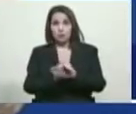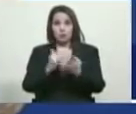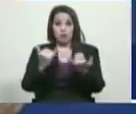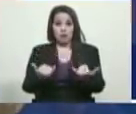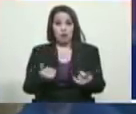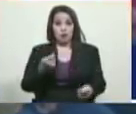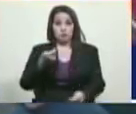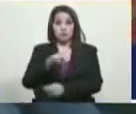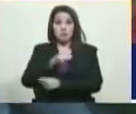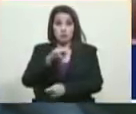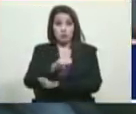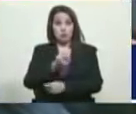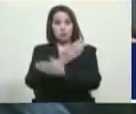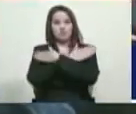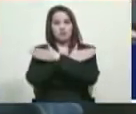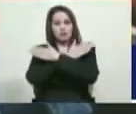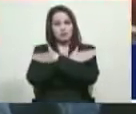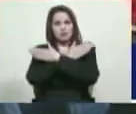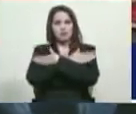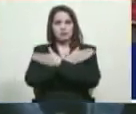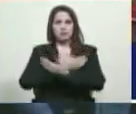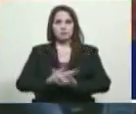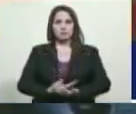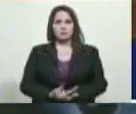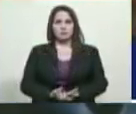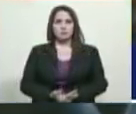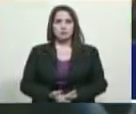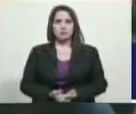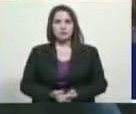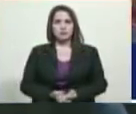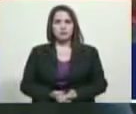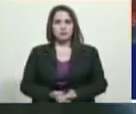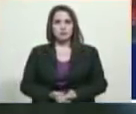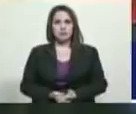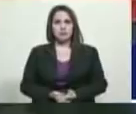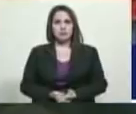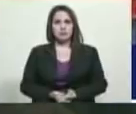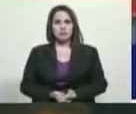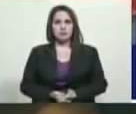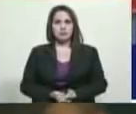vencedoras, felicitaciones a todos ustedes.